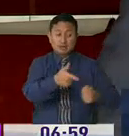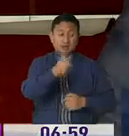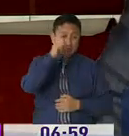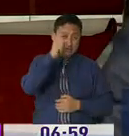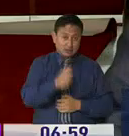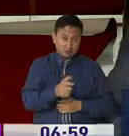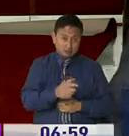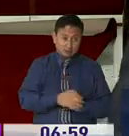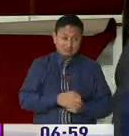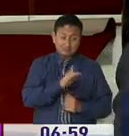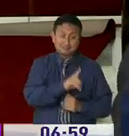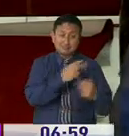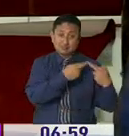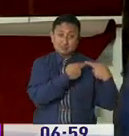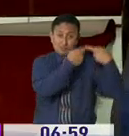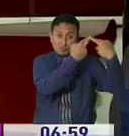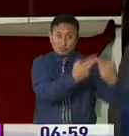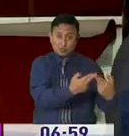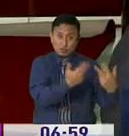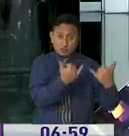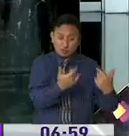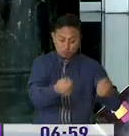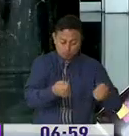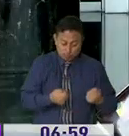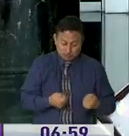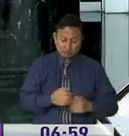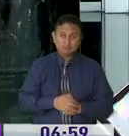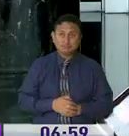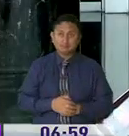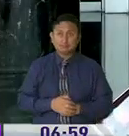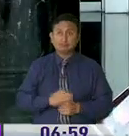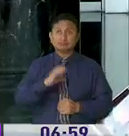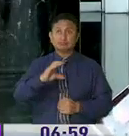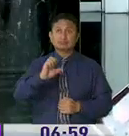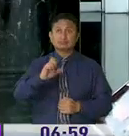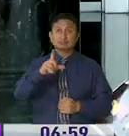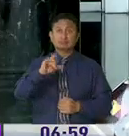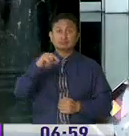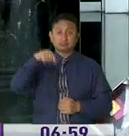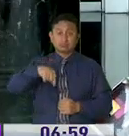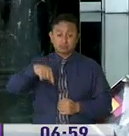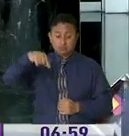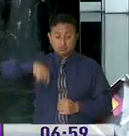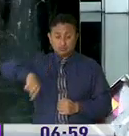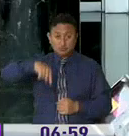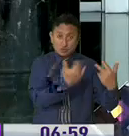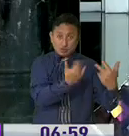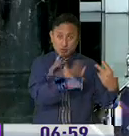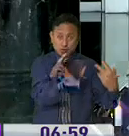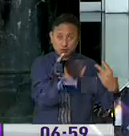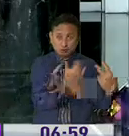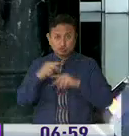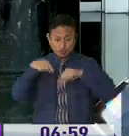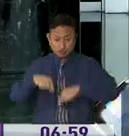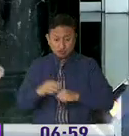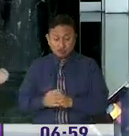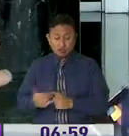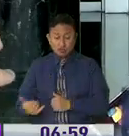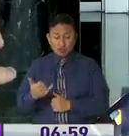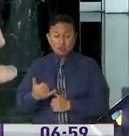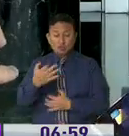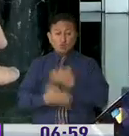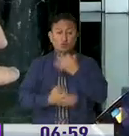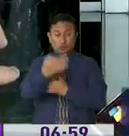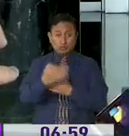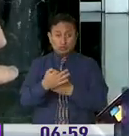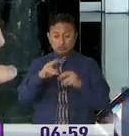quien asuma su rol. Pablo Celi tiene que responderle al país, ya lo hizo a través de la Asamblea Nacional, ahora esperemos. también cumpla con su